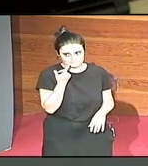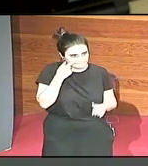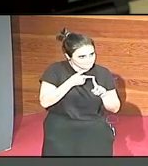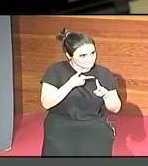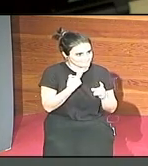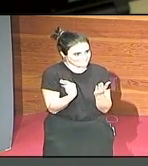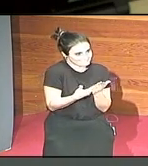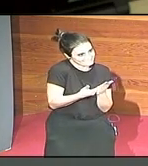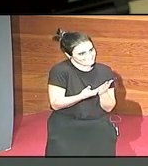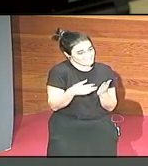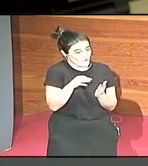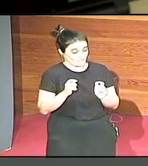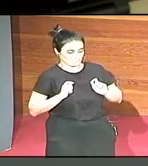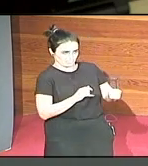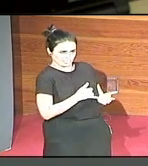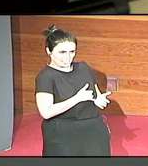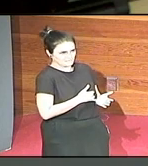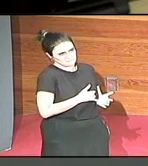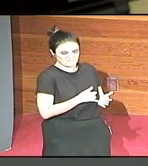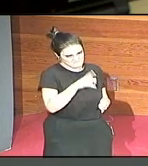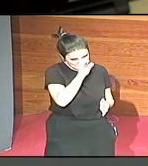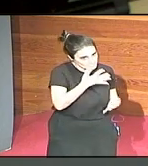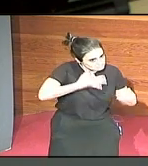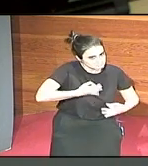demostrar, si no debilitar directamente, pero demostrar